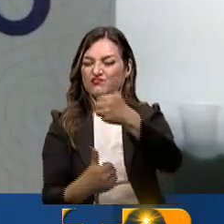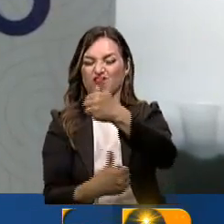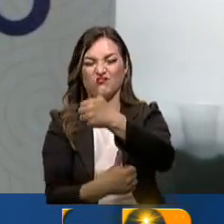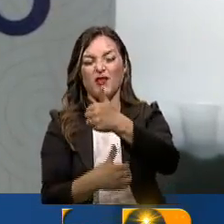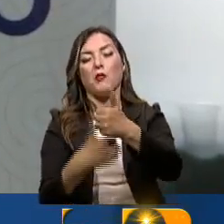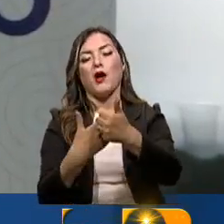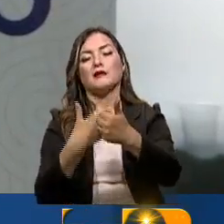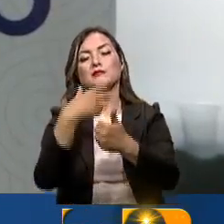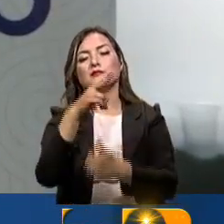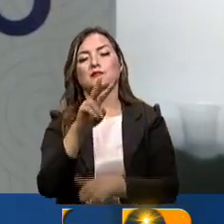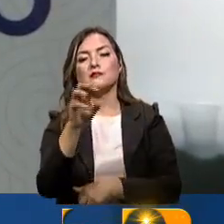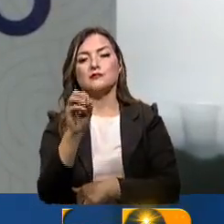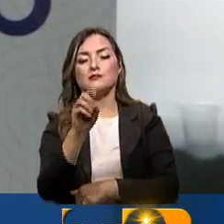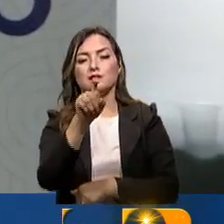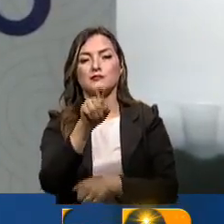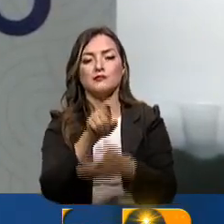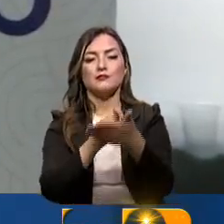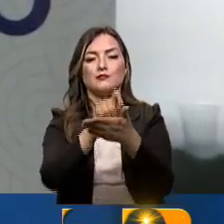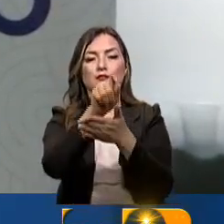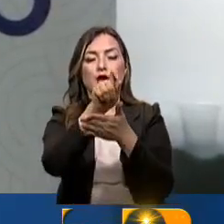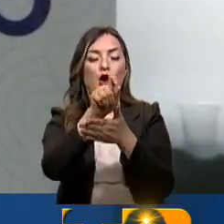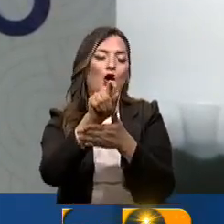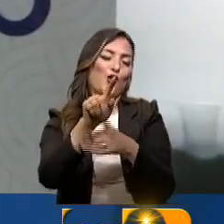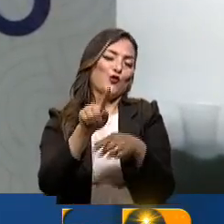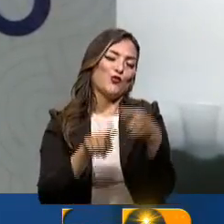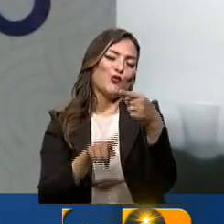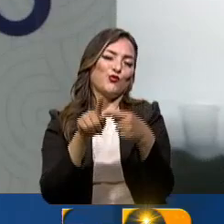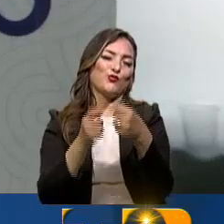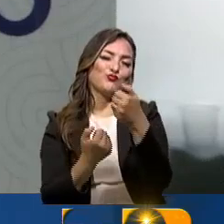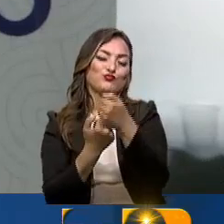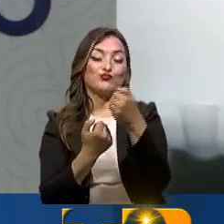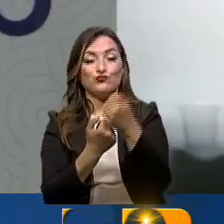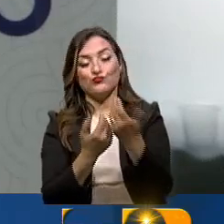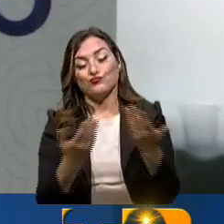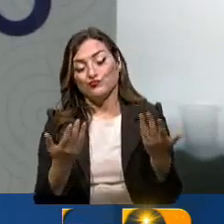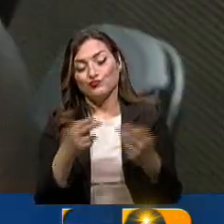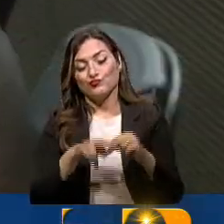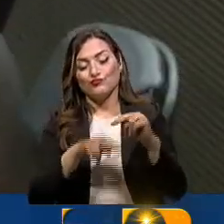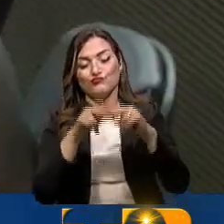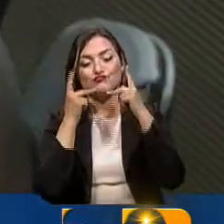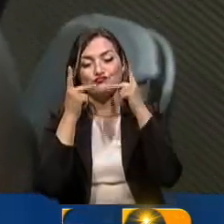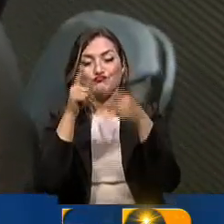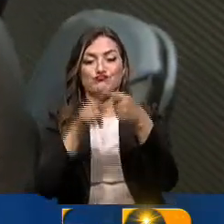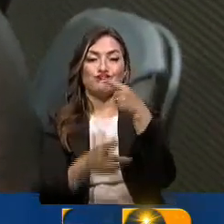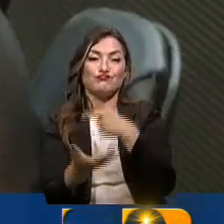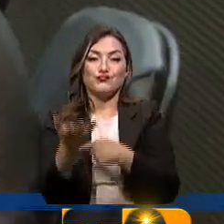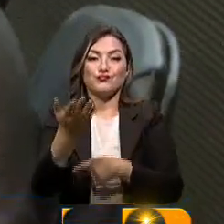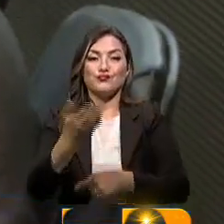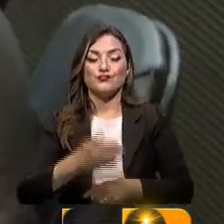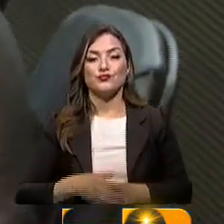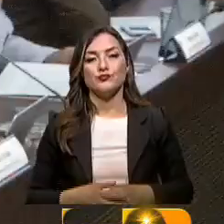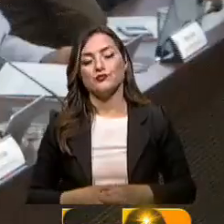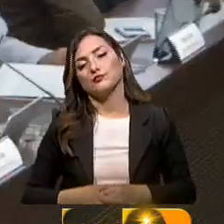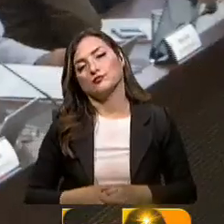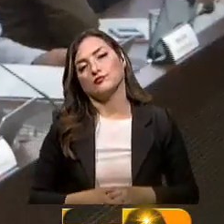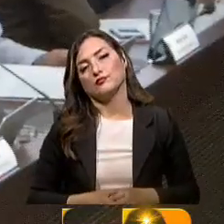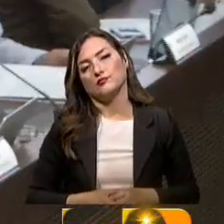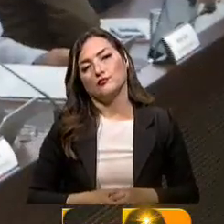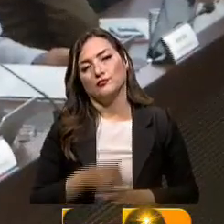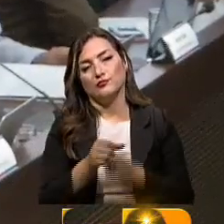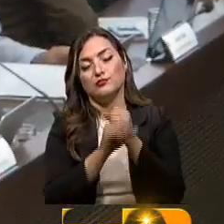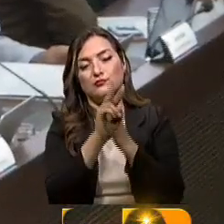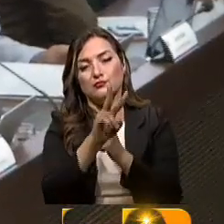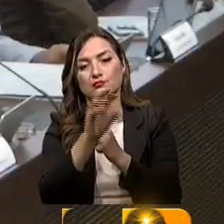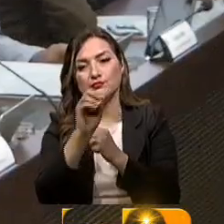necesario aprobarlo porque de lo contrario no podemos tener el soporte para hacer la obra pública. Si bien este tema no se podrá resolver en lo que queda